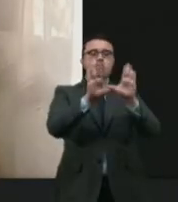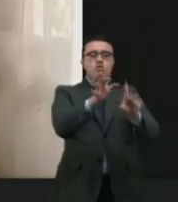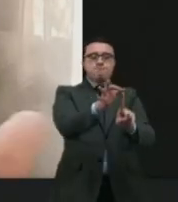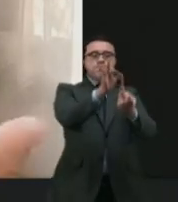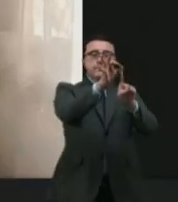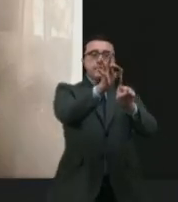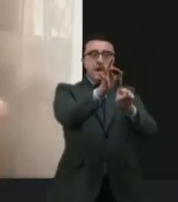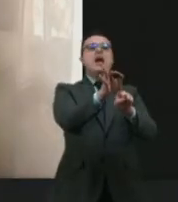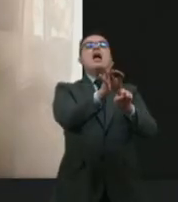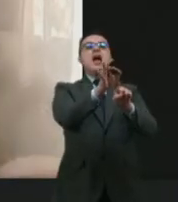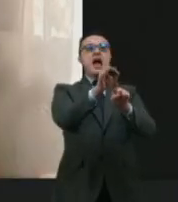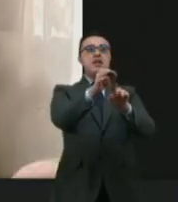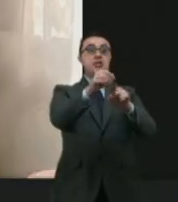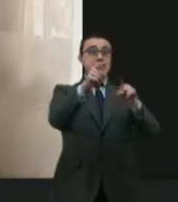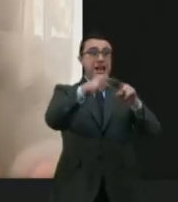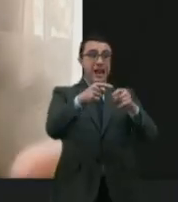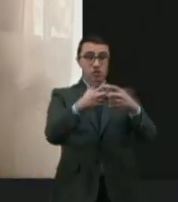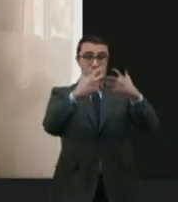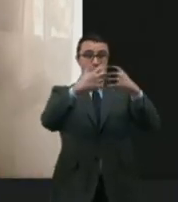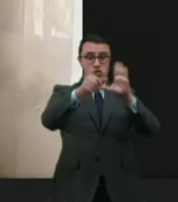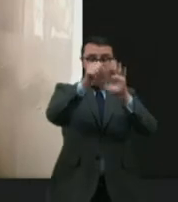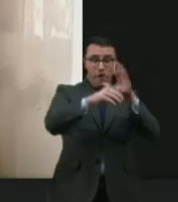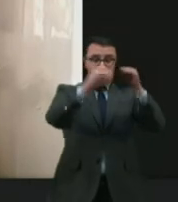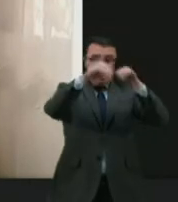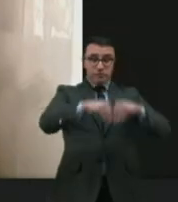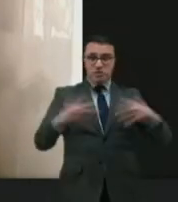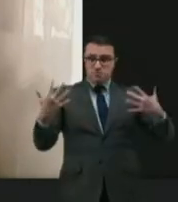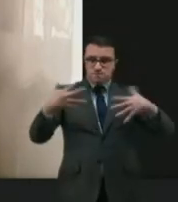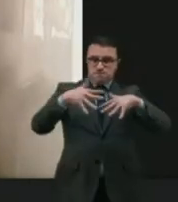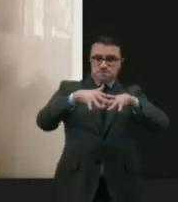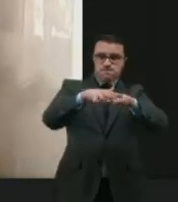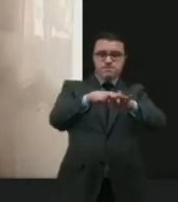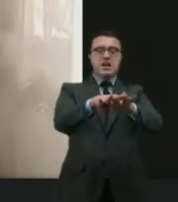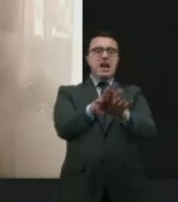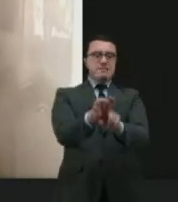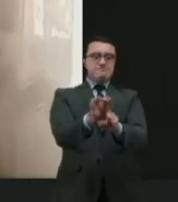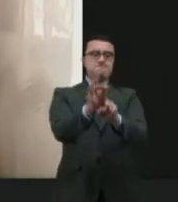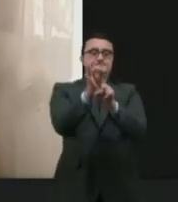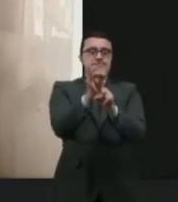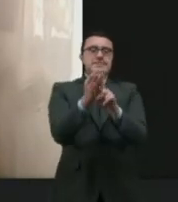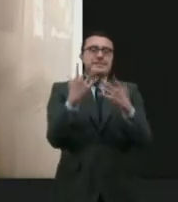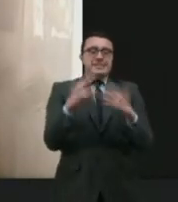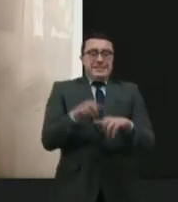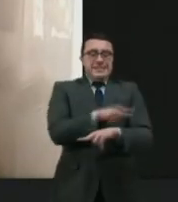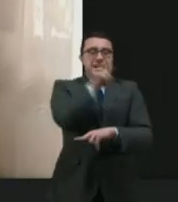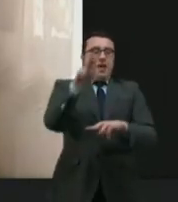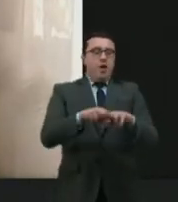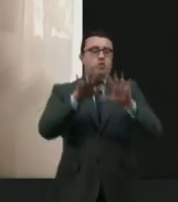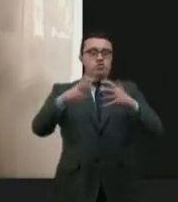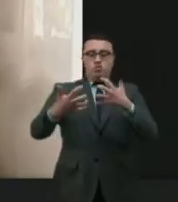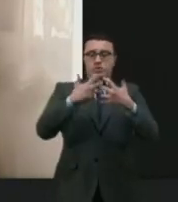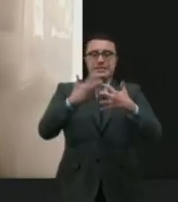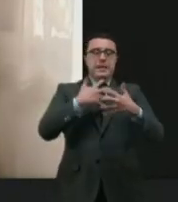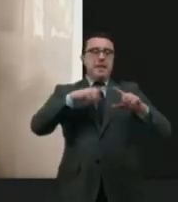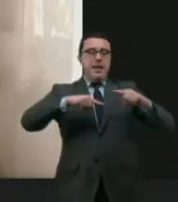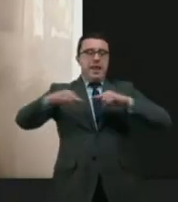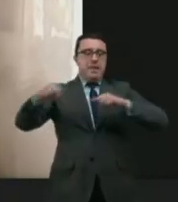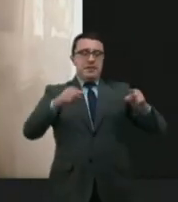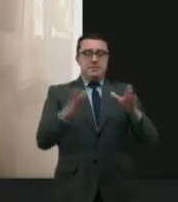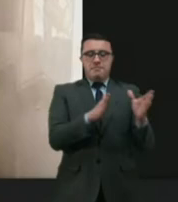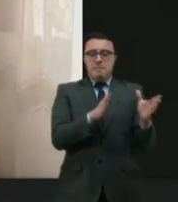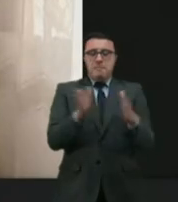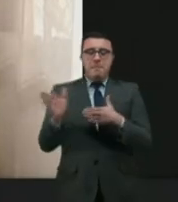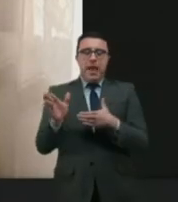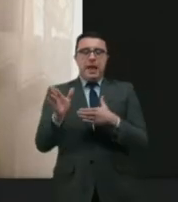se sincronizan entre sí y generan una sinergia, y es naturalmente lo que hace un sistema administrador y planificador